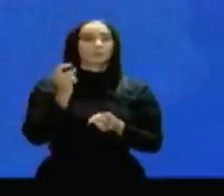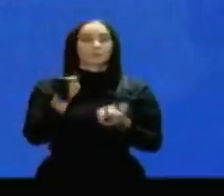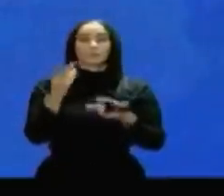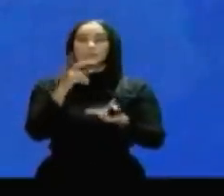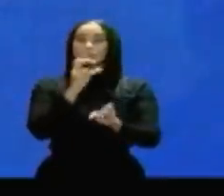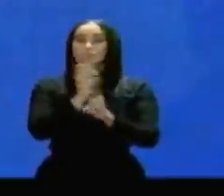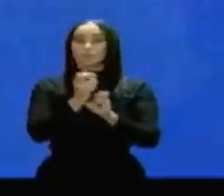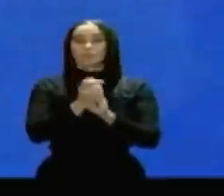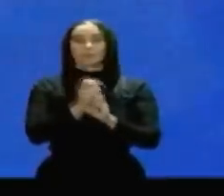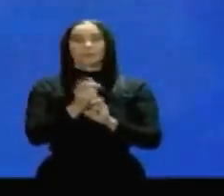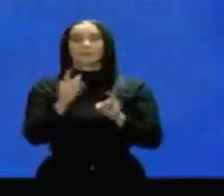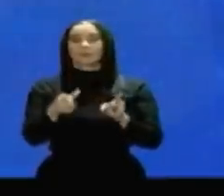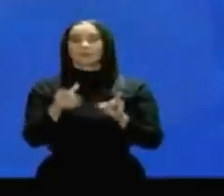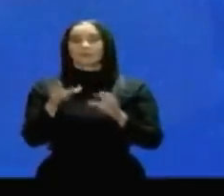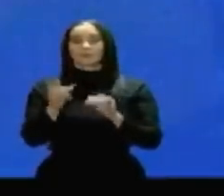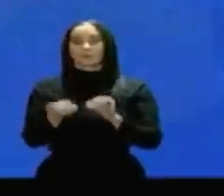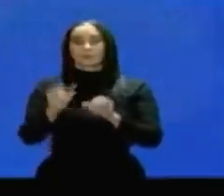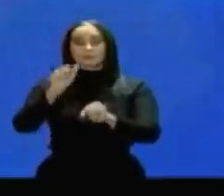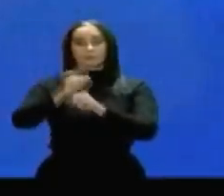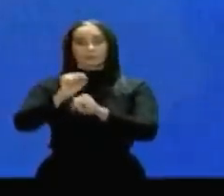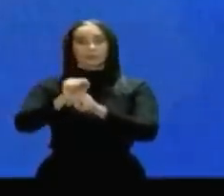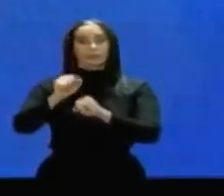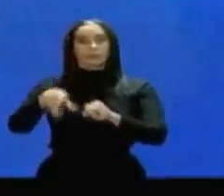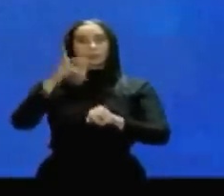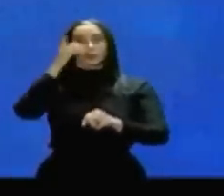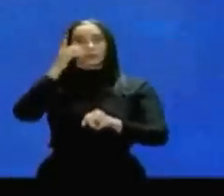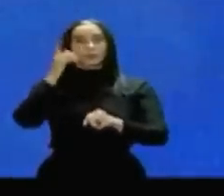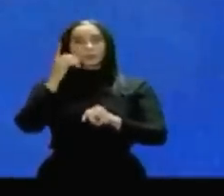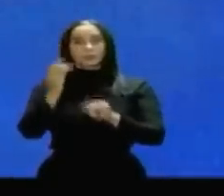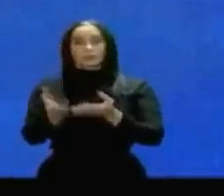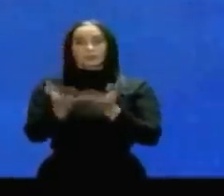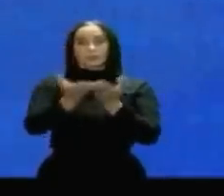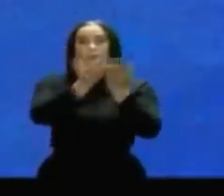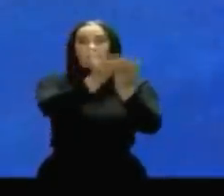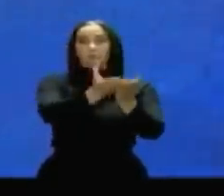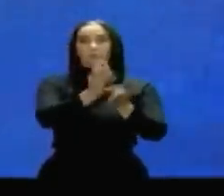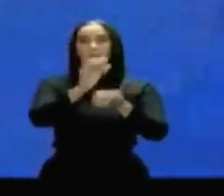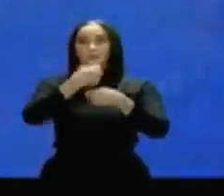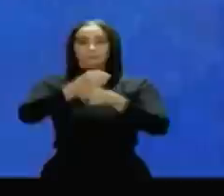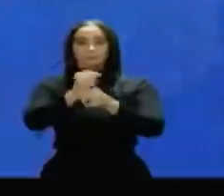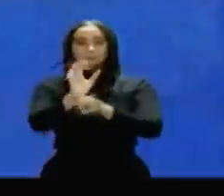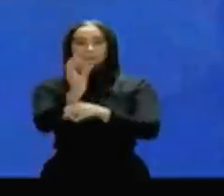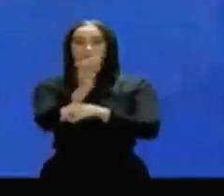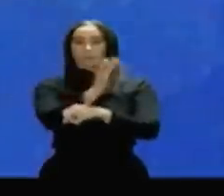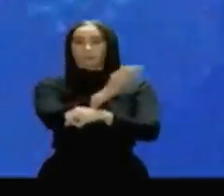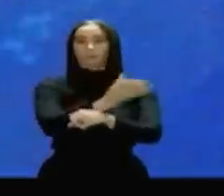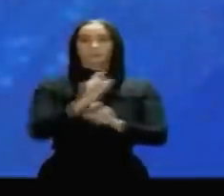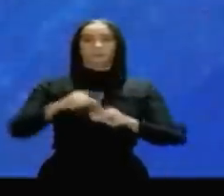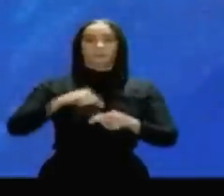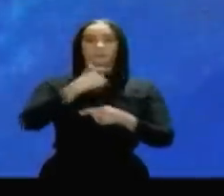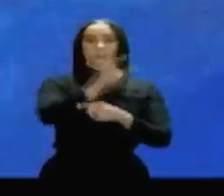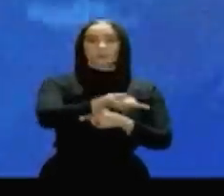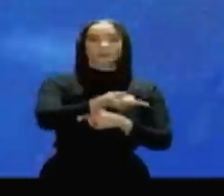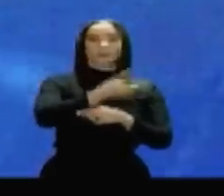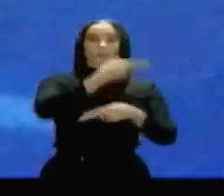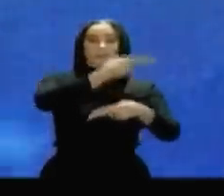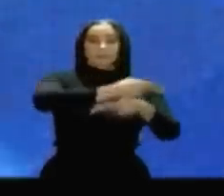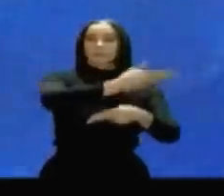difícil para exportadores dominicanos hacia la República de